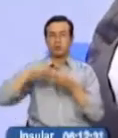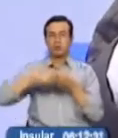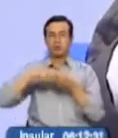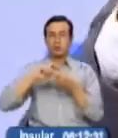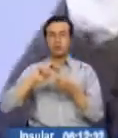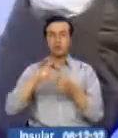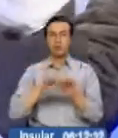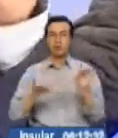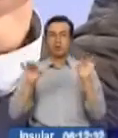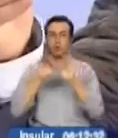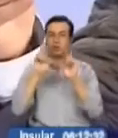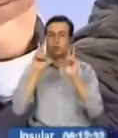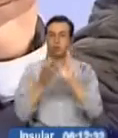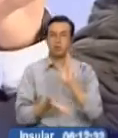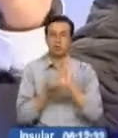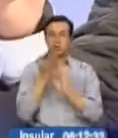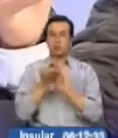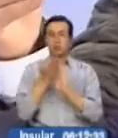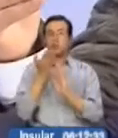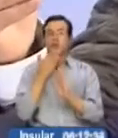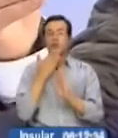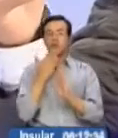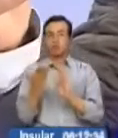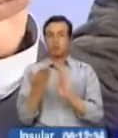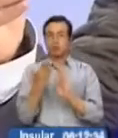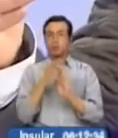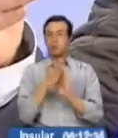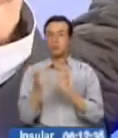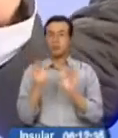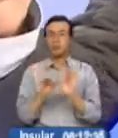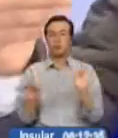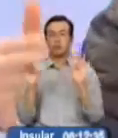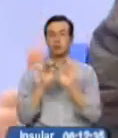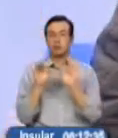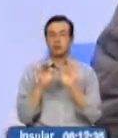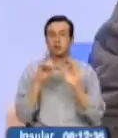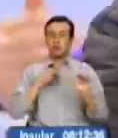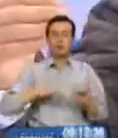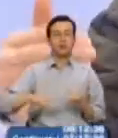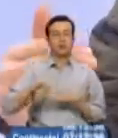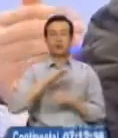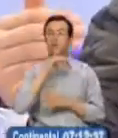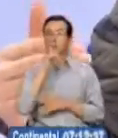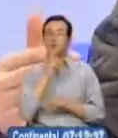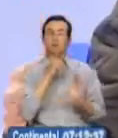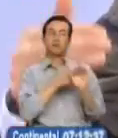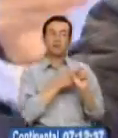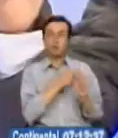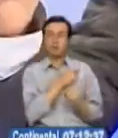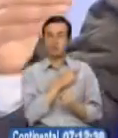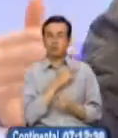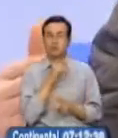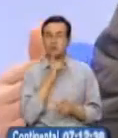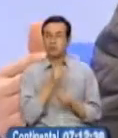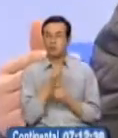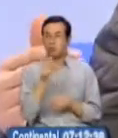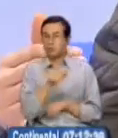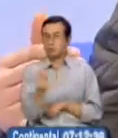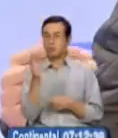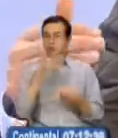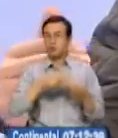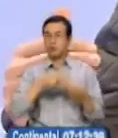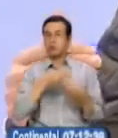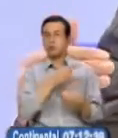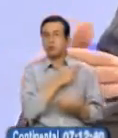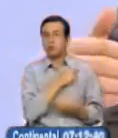únicamente importante el incremento de la matrícula, sino también lo importante es que se democratice. ¿Quién va a la universidad? Y la persona que va a la universidad